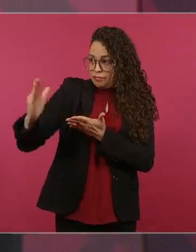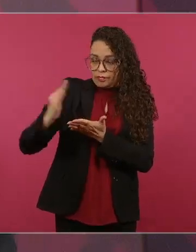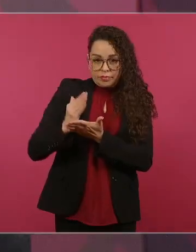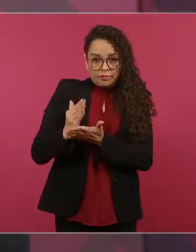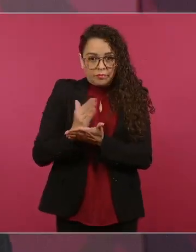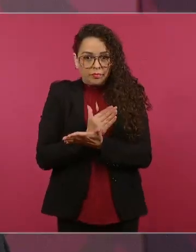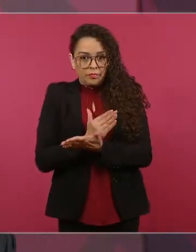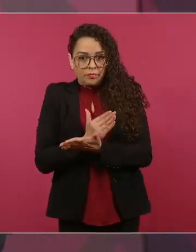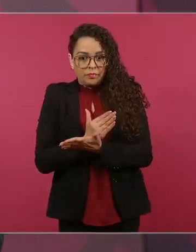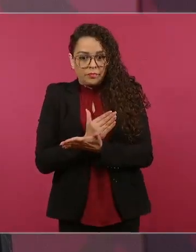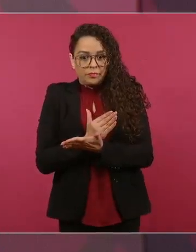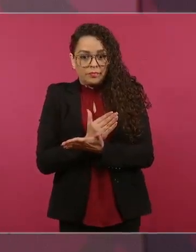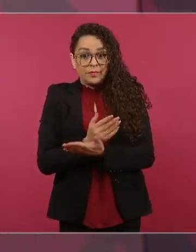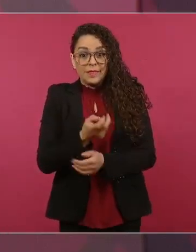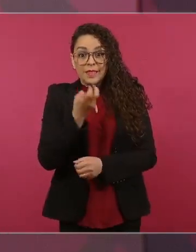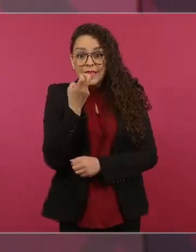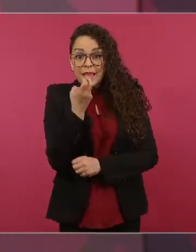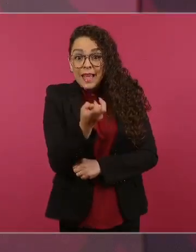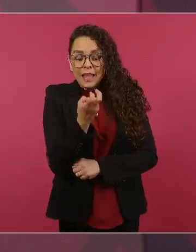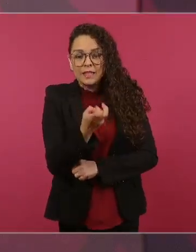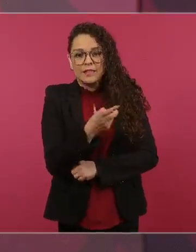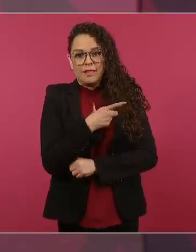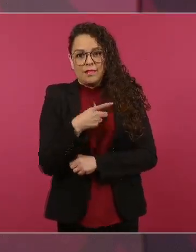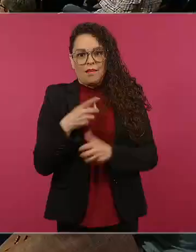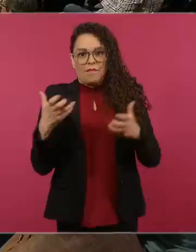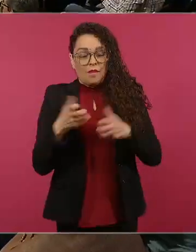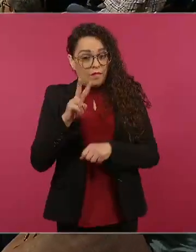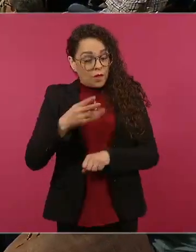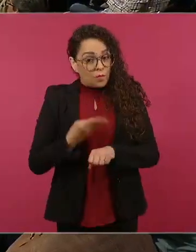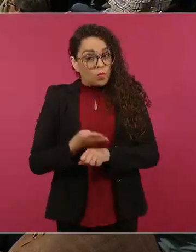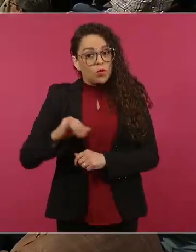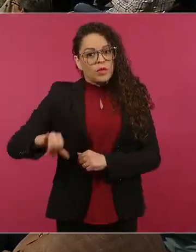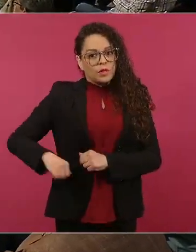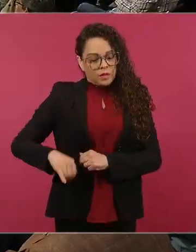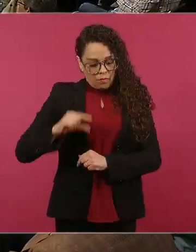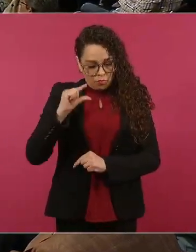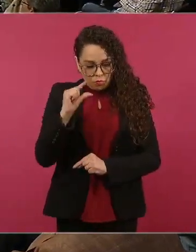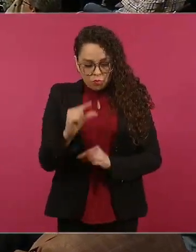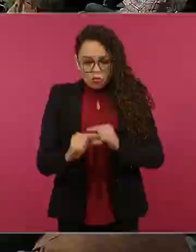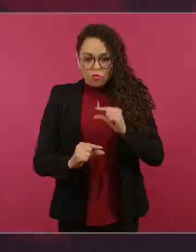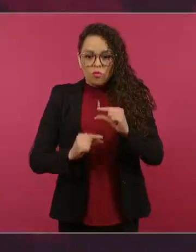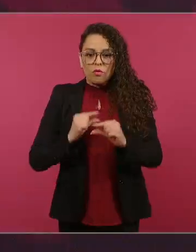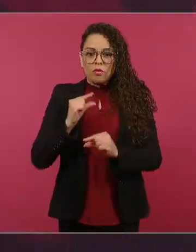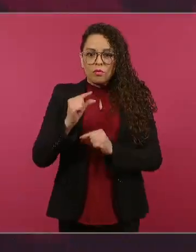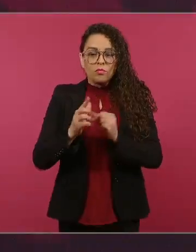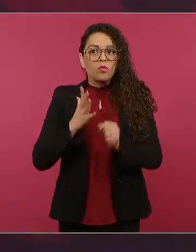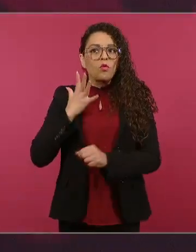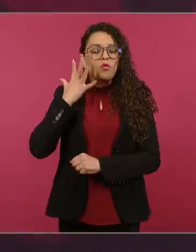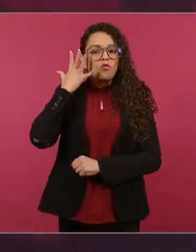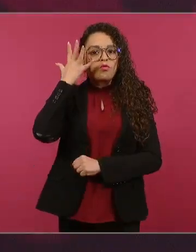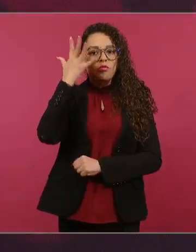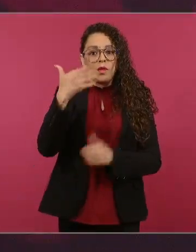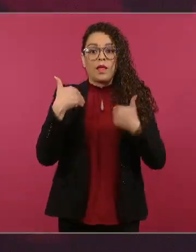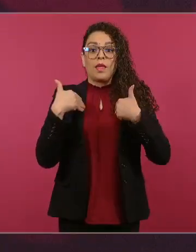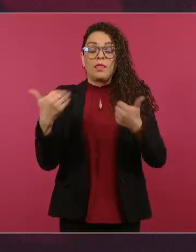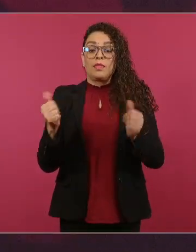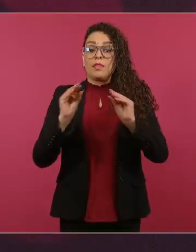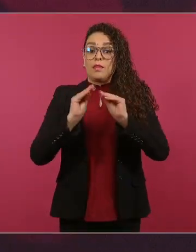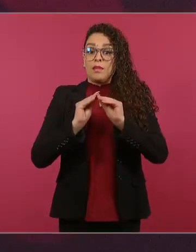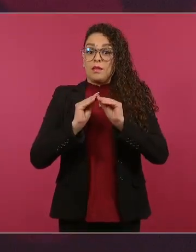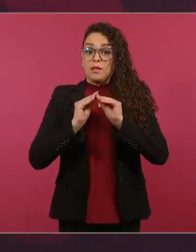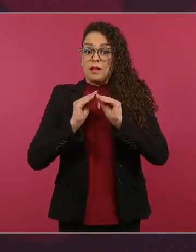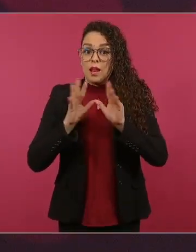Eso es interesante, irlo definiendo hacia adelante, y hay condiciones,